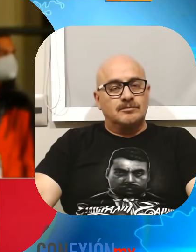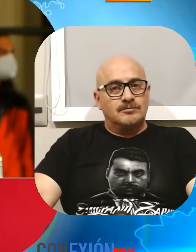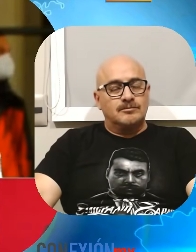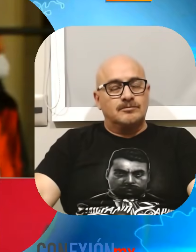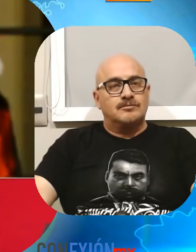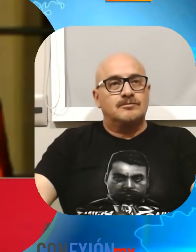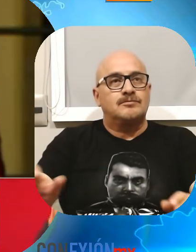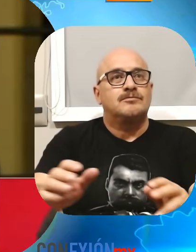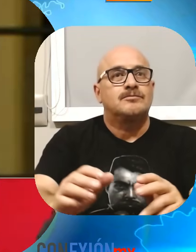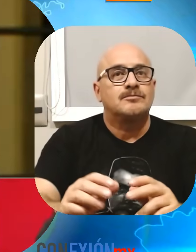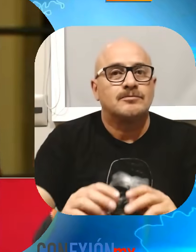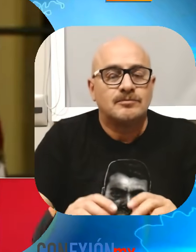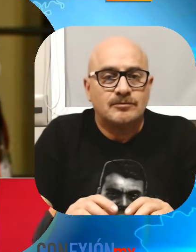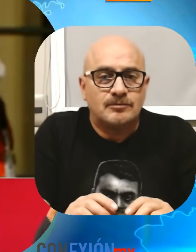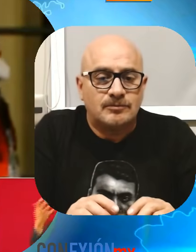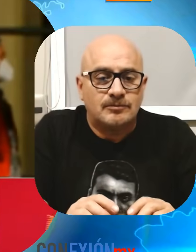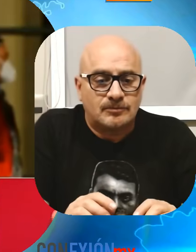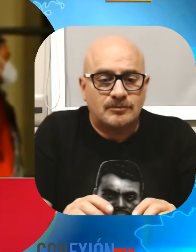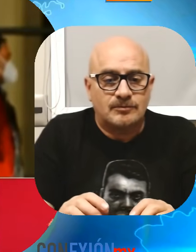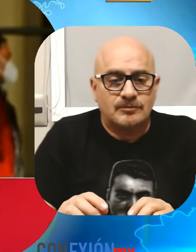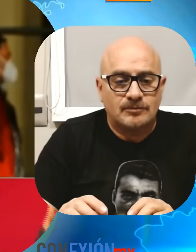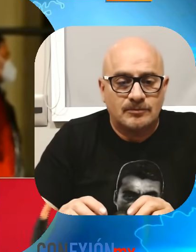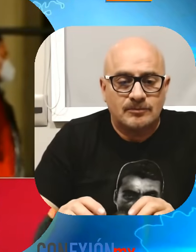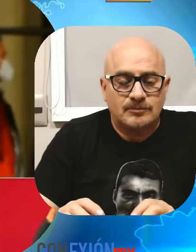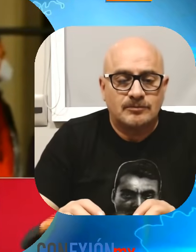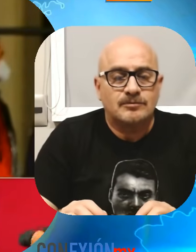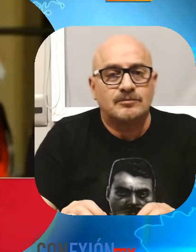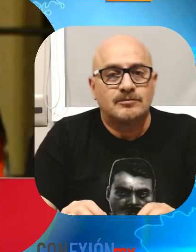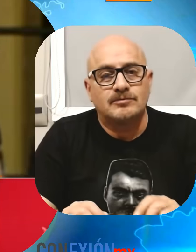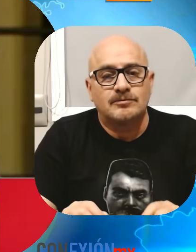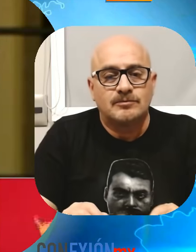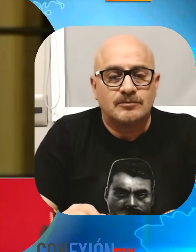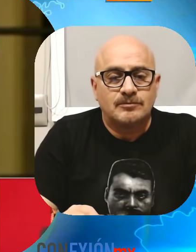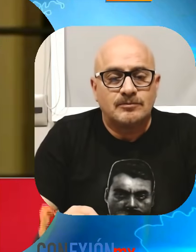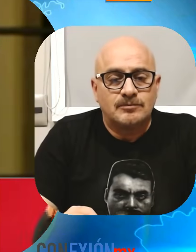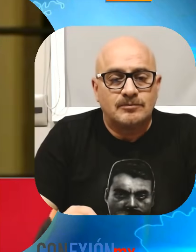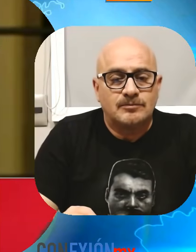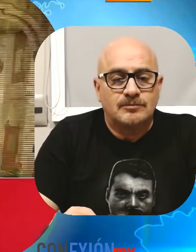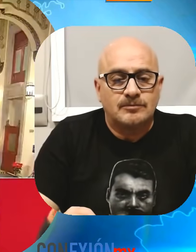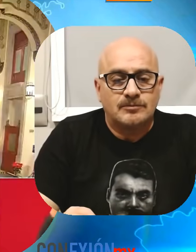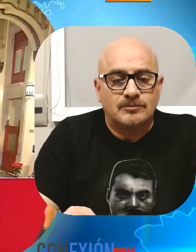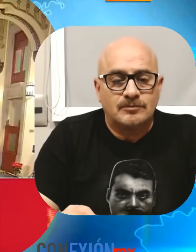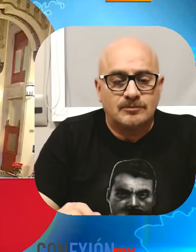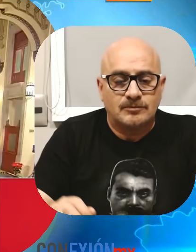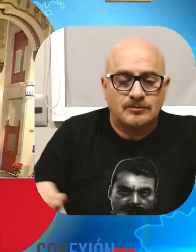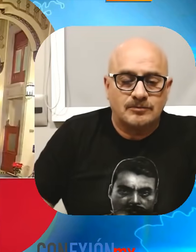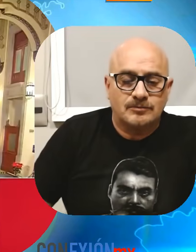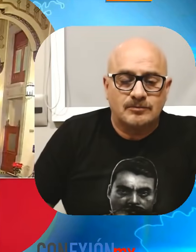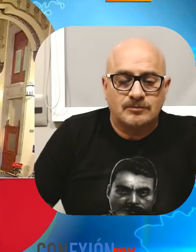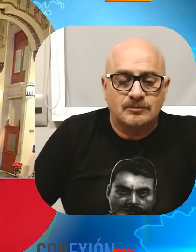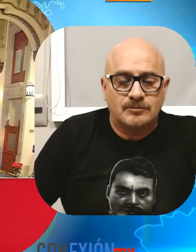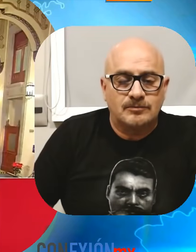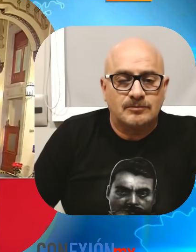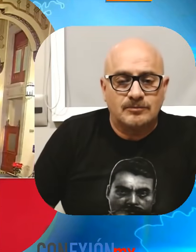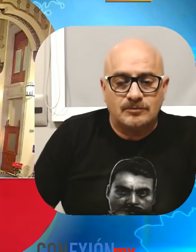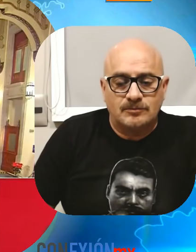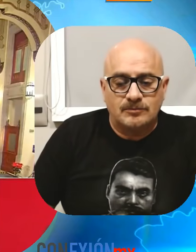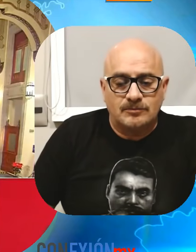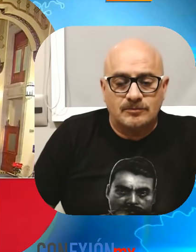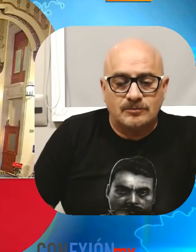le merece los comentarios que hicieron ayer los líderes de estos partidos en su alianza. Pues es algo